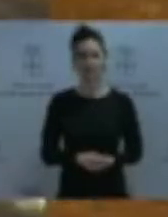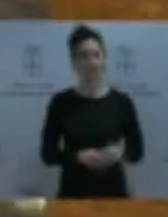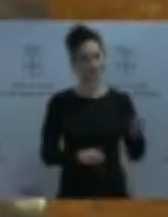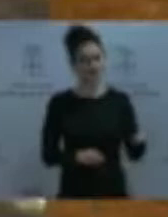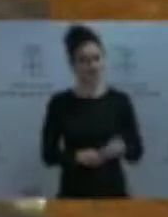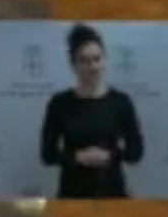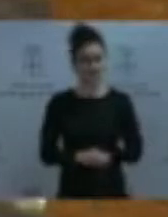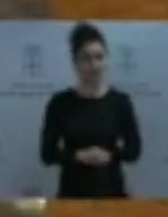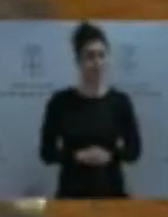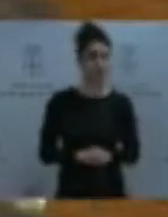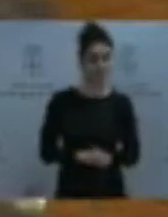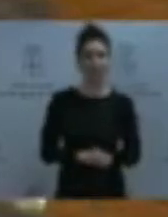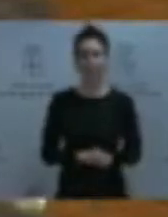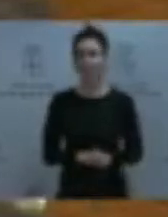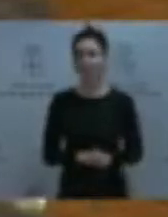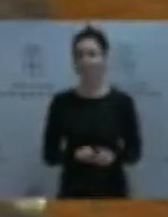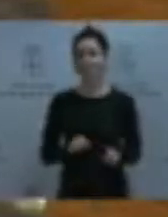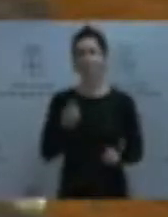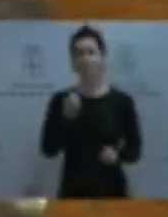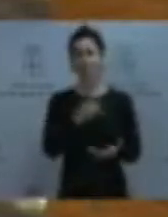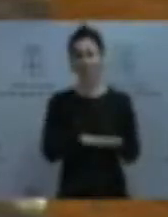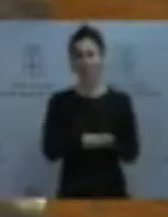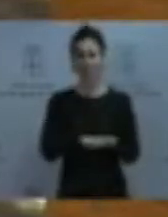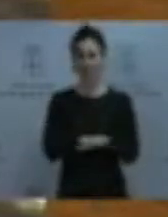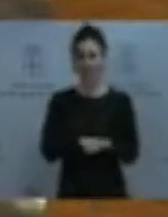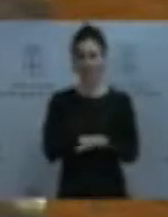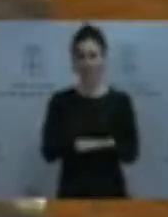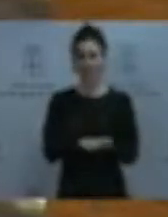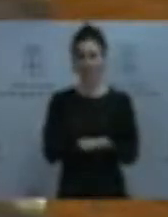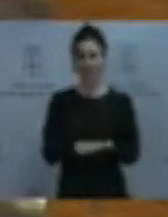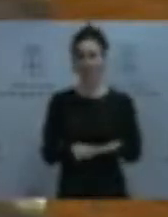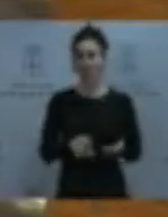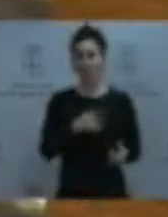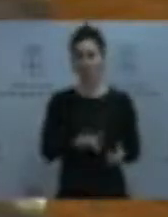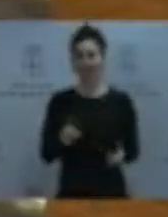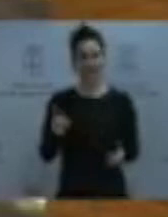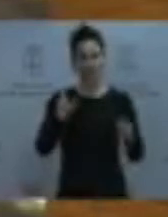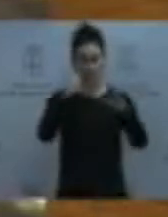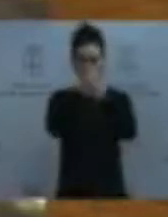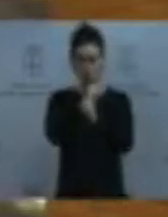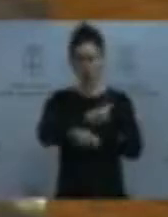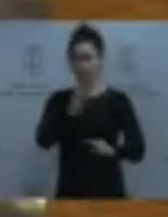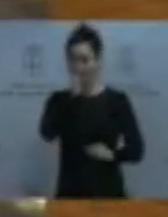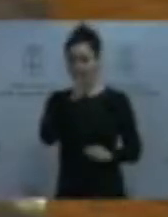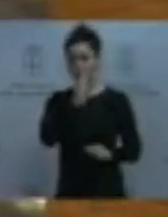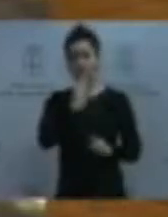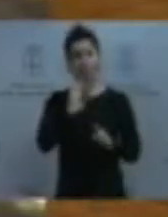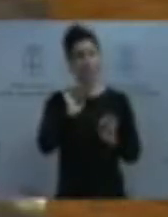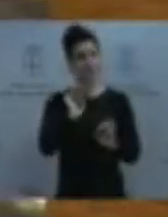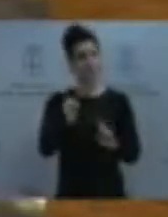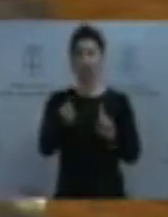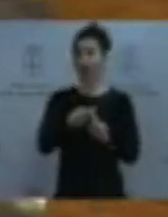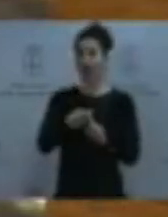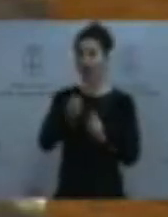término que el asunto no es ni consentido, ni ocultado, ni descubierto por Podemos. Consta en las copias de las